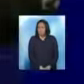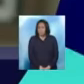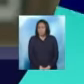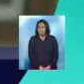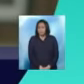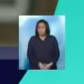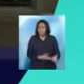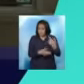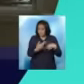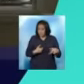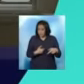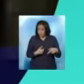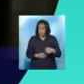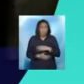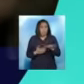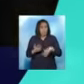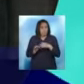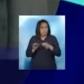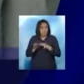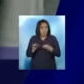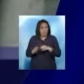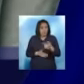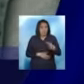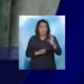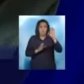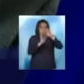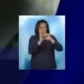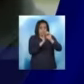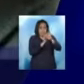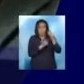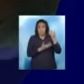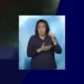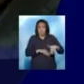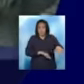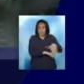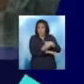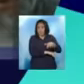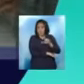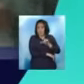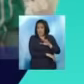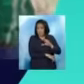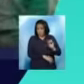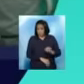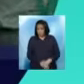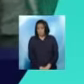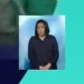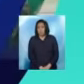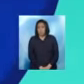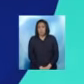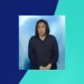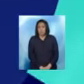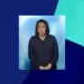Y al volver tendremos también todos los detalles de la esperada película Avenida al Arco.